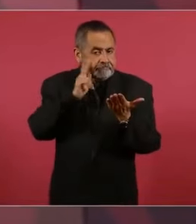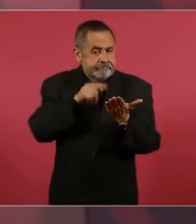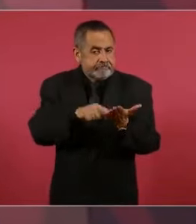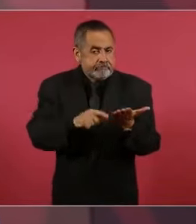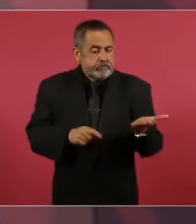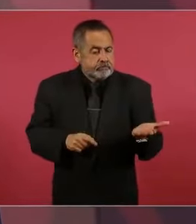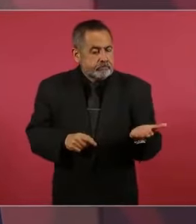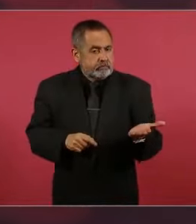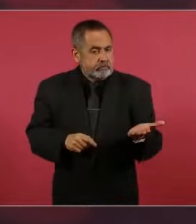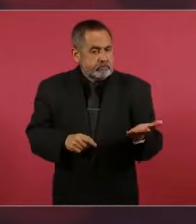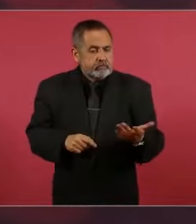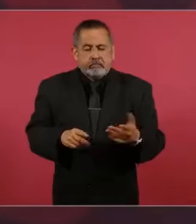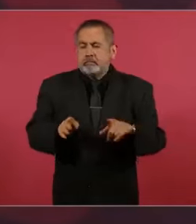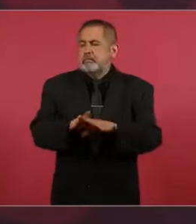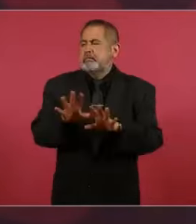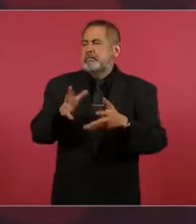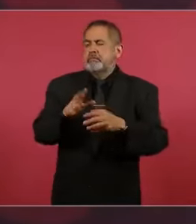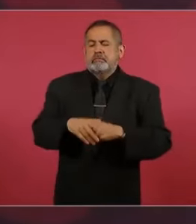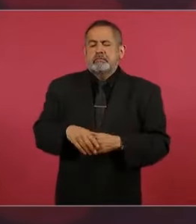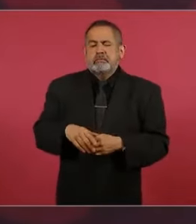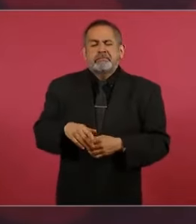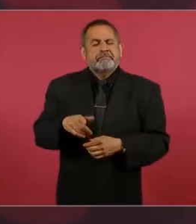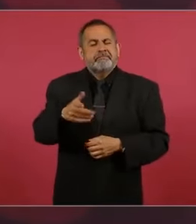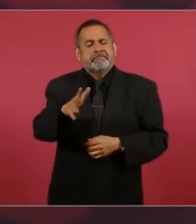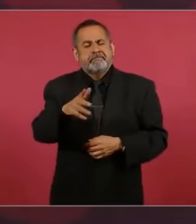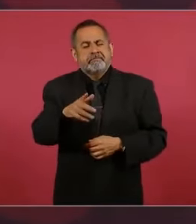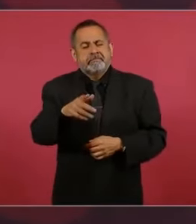es el equivalente a lo de